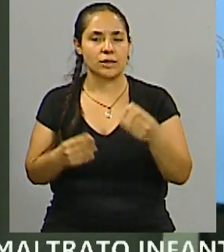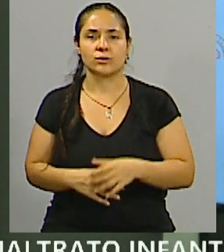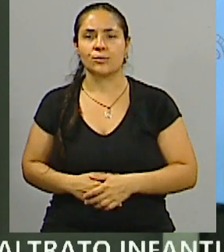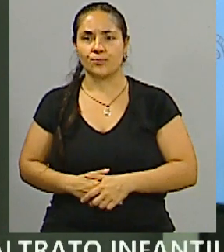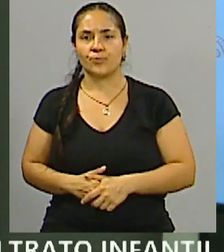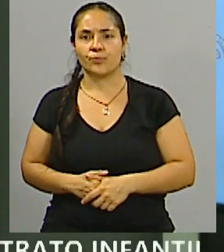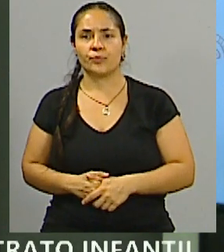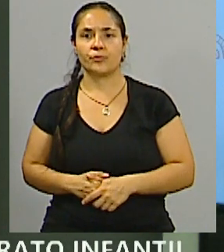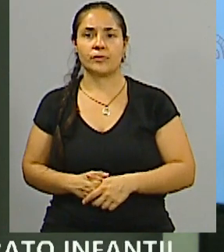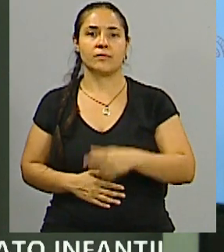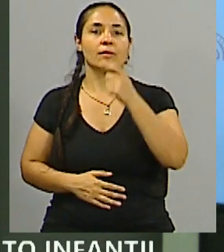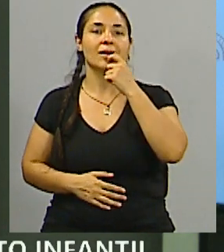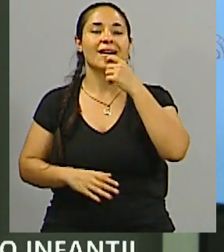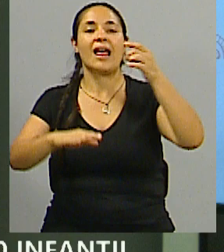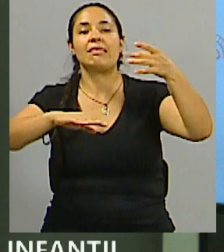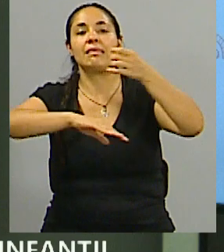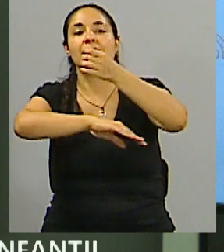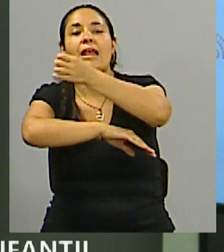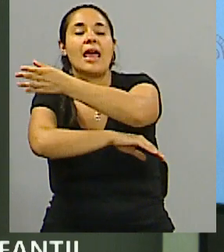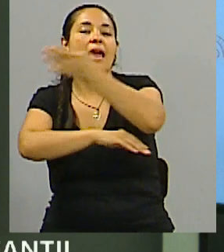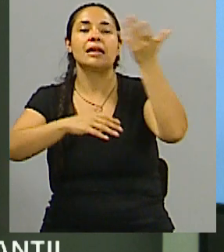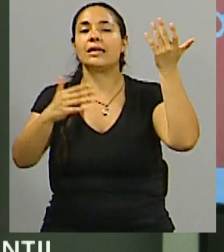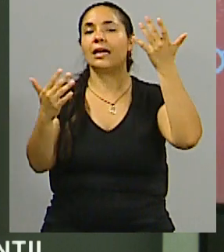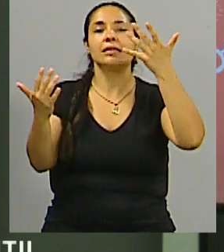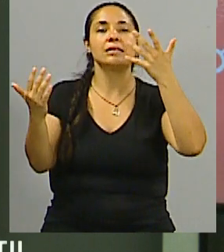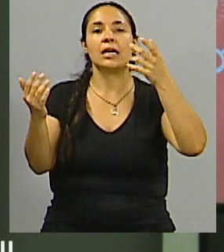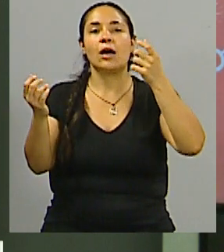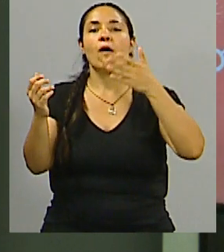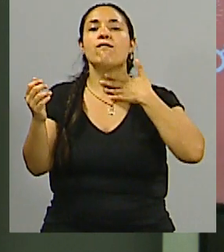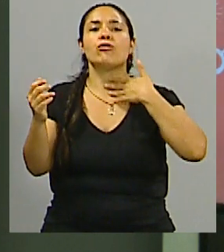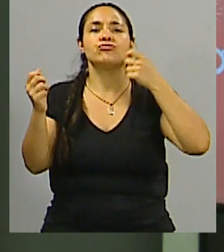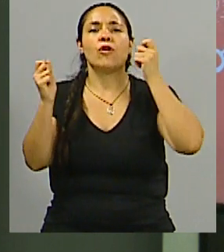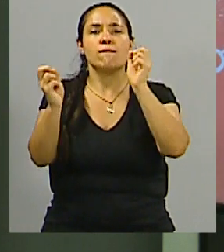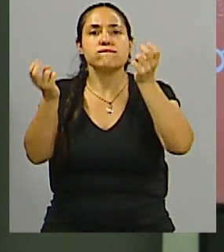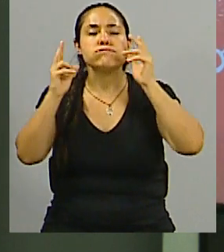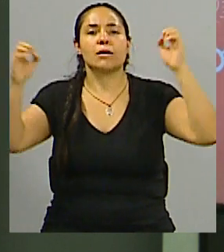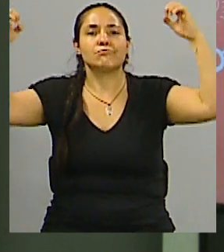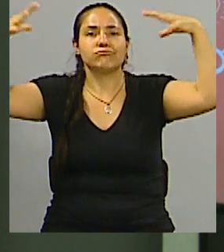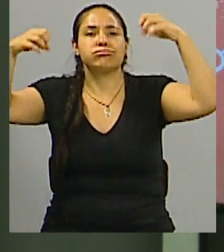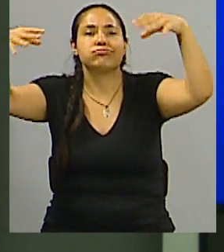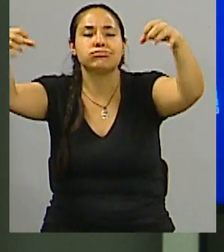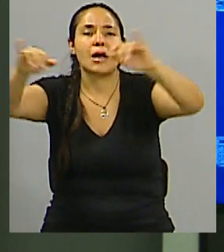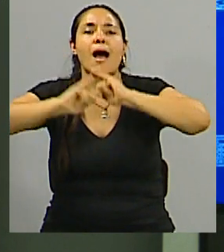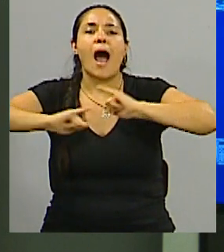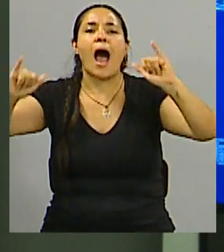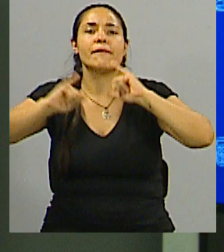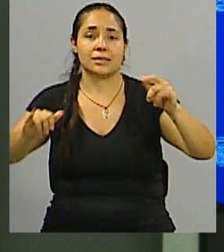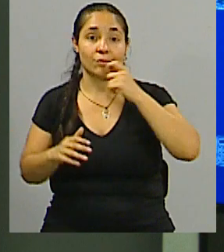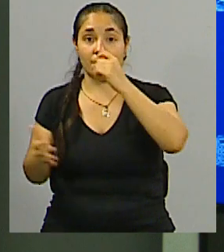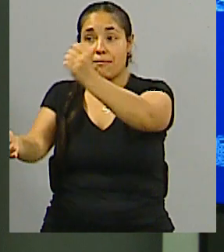voces en altos parlantes en las estaciones de trenes, en las cuales se advertía a aquellos que tienen un plan social que no participen de